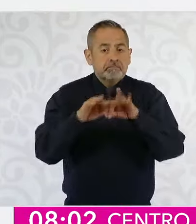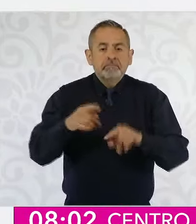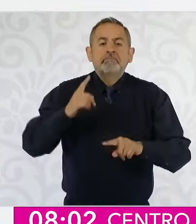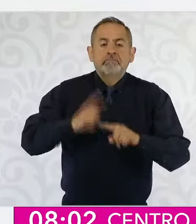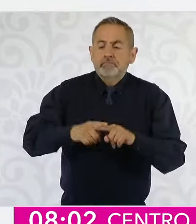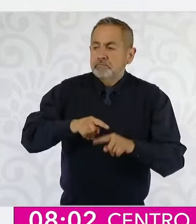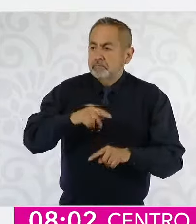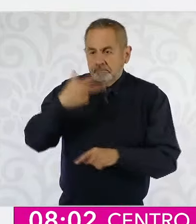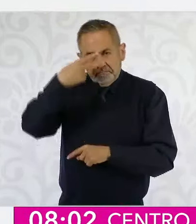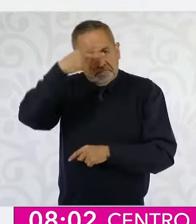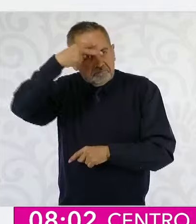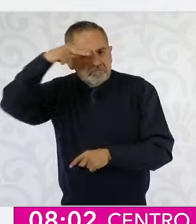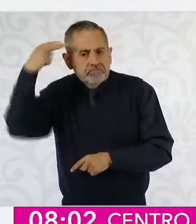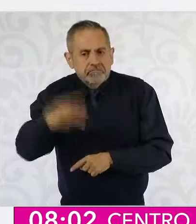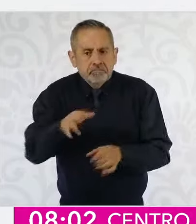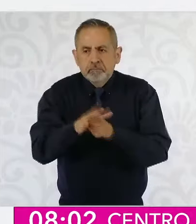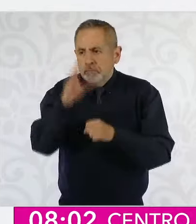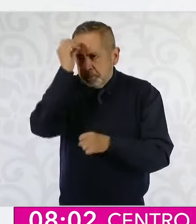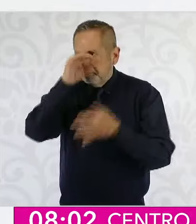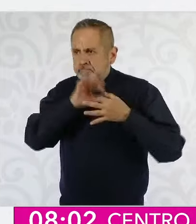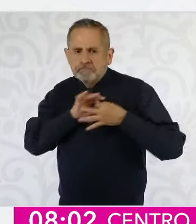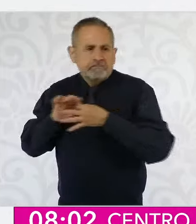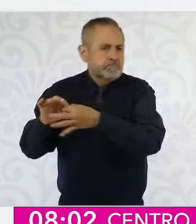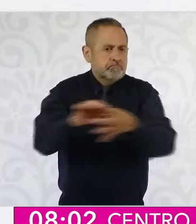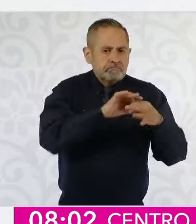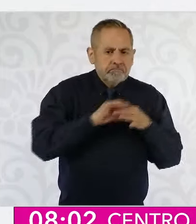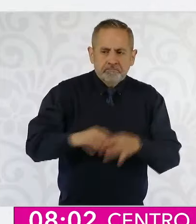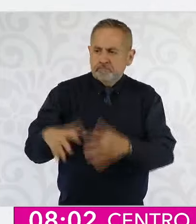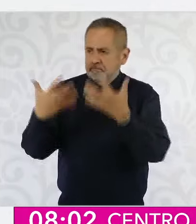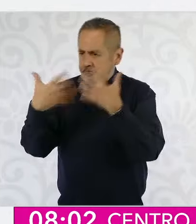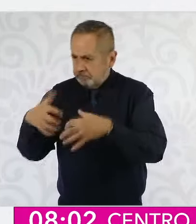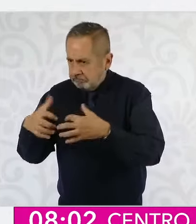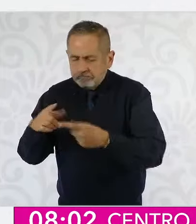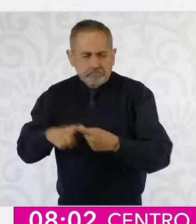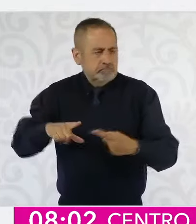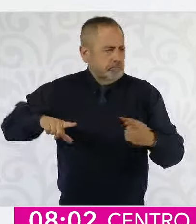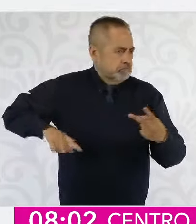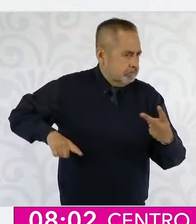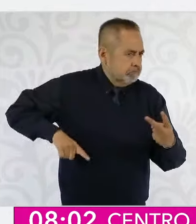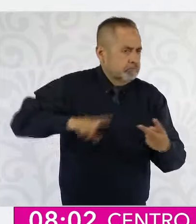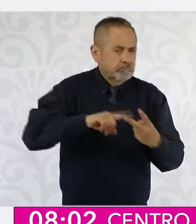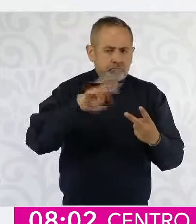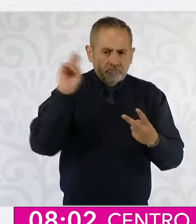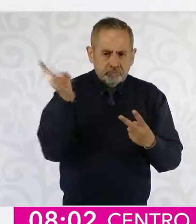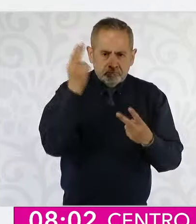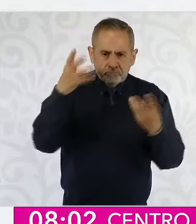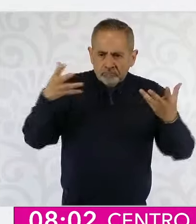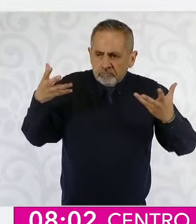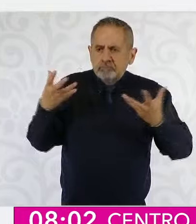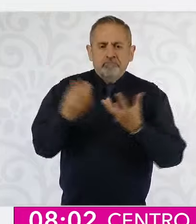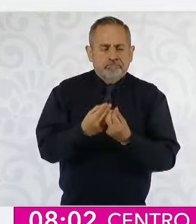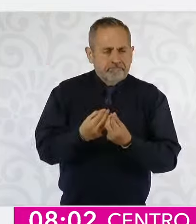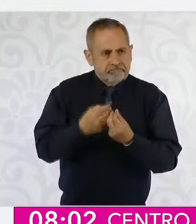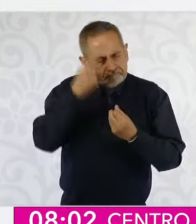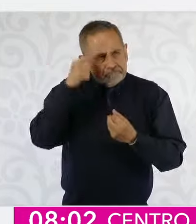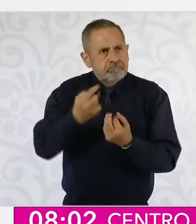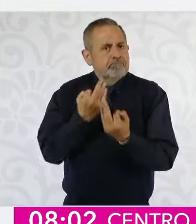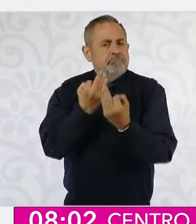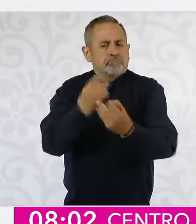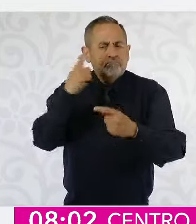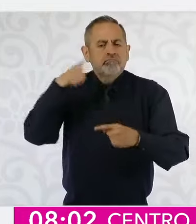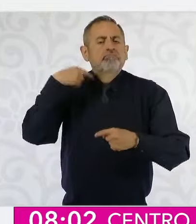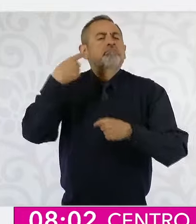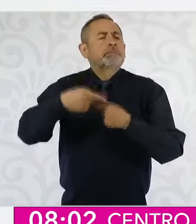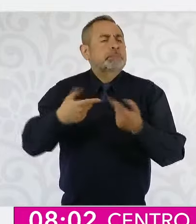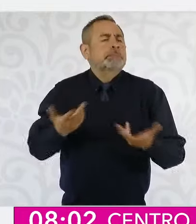país, necesitamos estar unidos, empresa, gobierno, academia, y desde luego hay